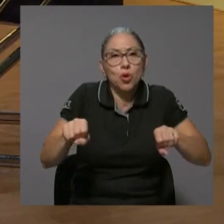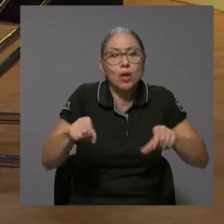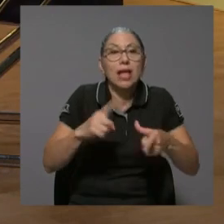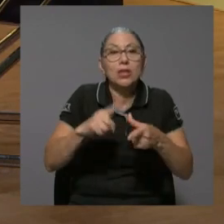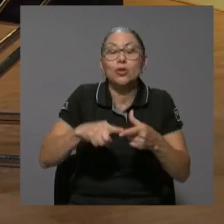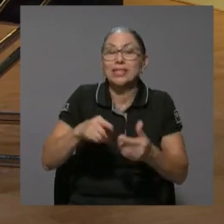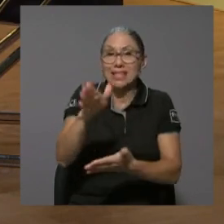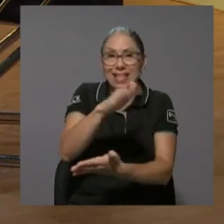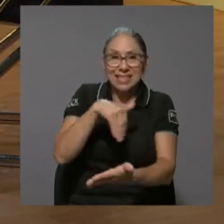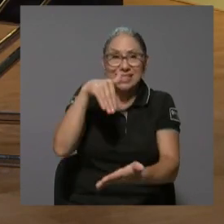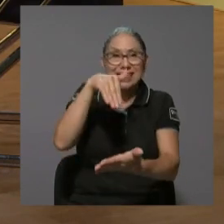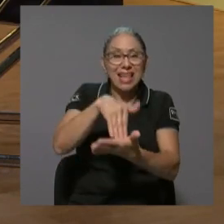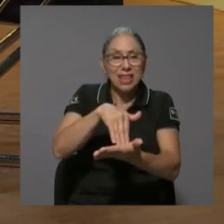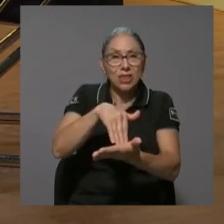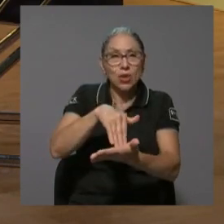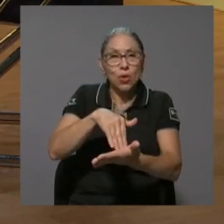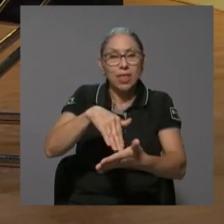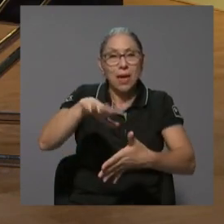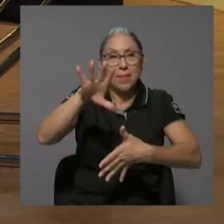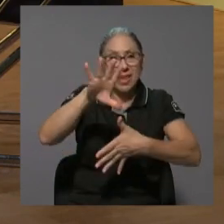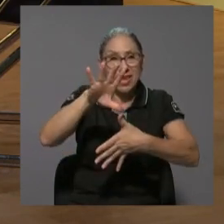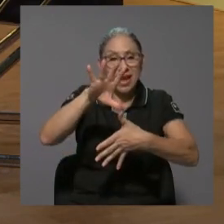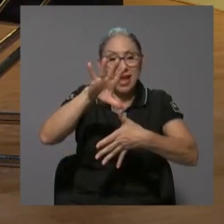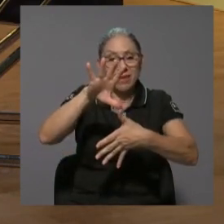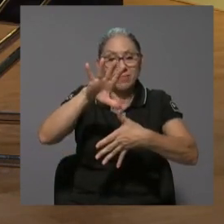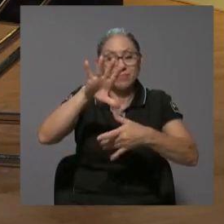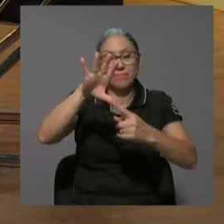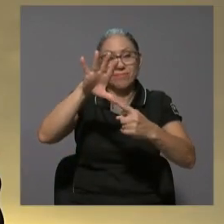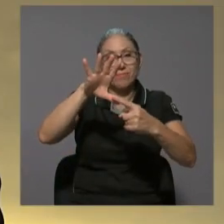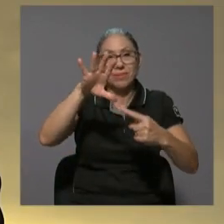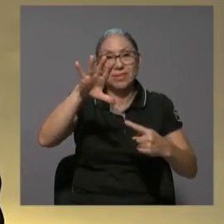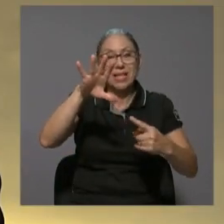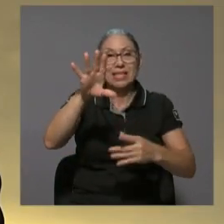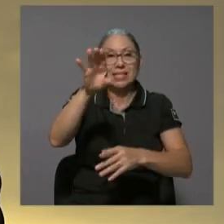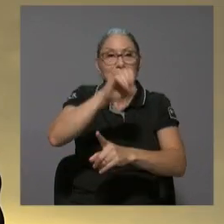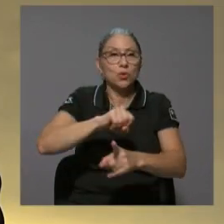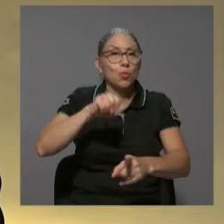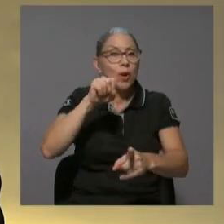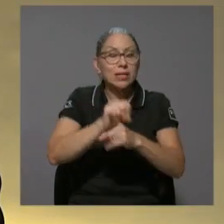situación bastante precaria. Pues, de